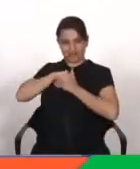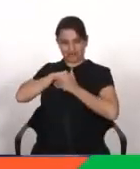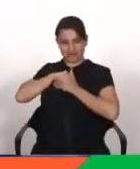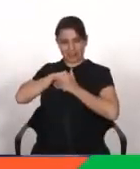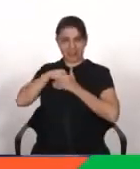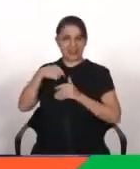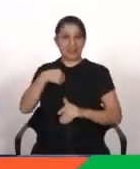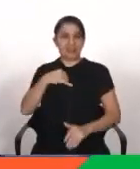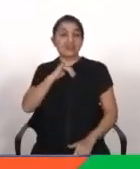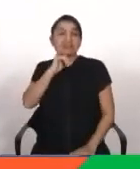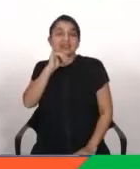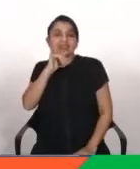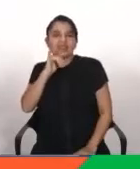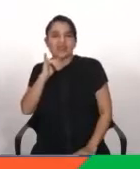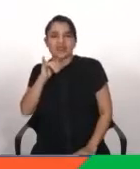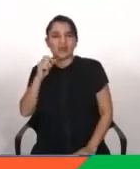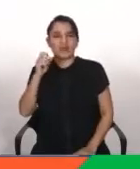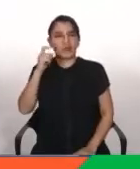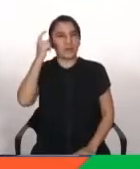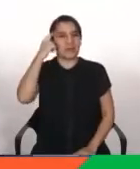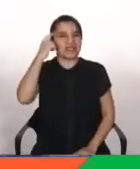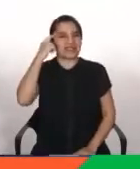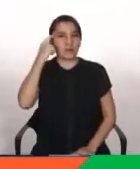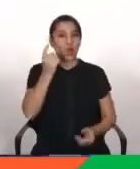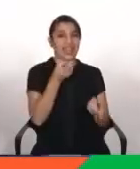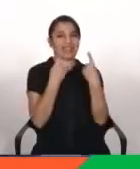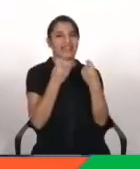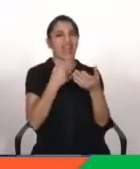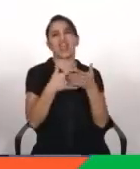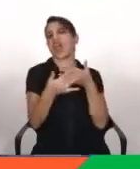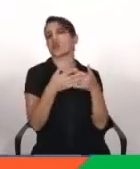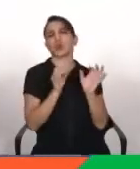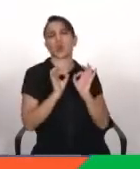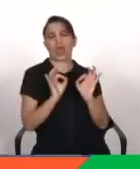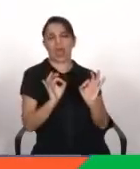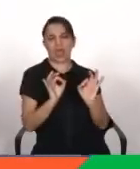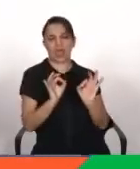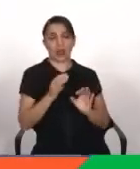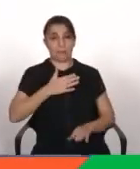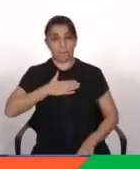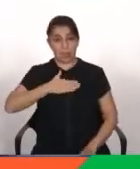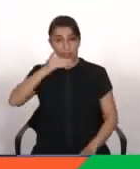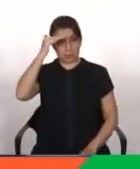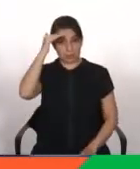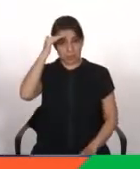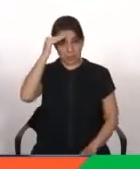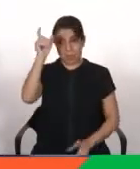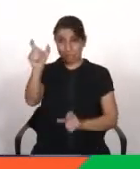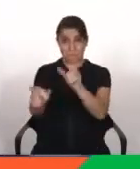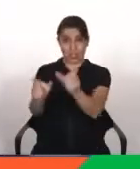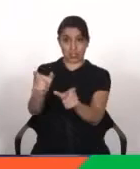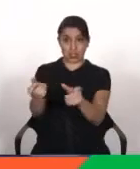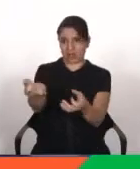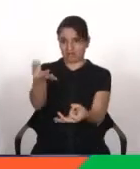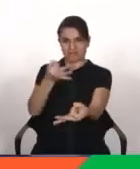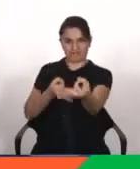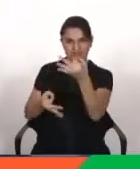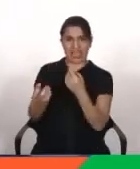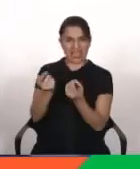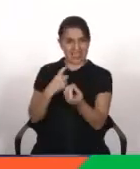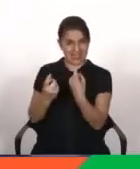pero naturalizamos muchas cosas. Y he tenido experiencias en las que me han hecho comentarios por ser